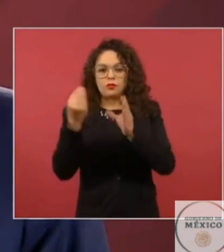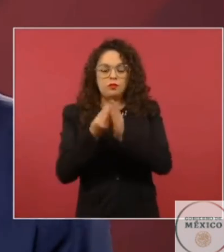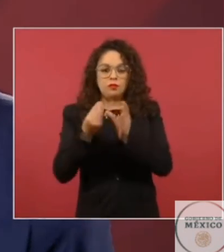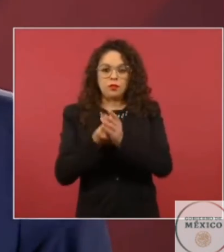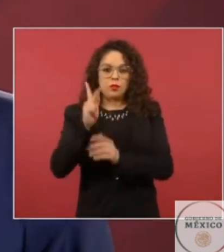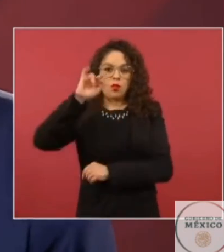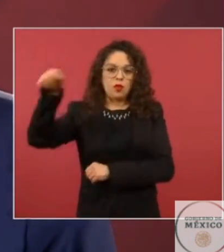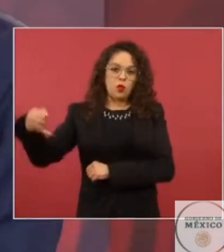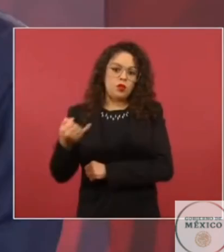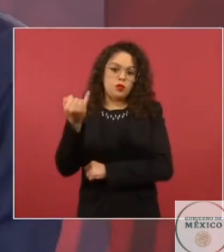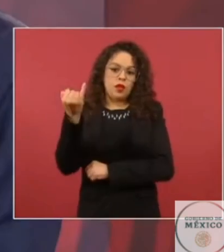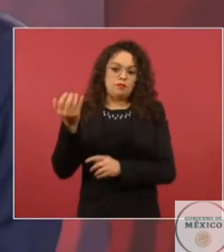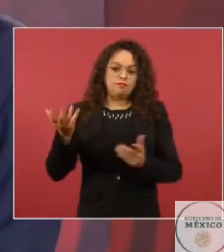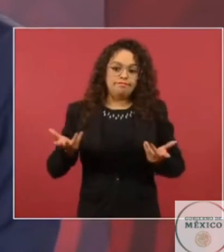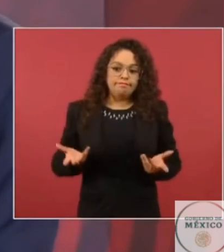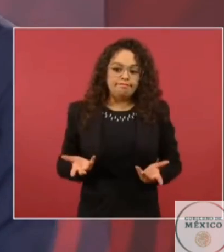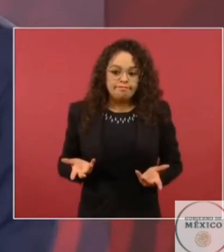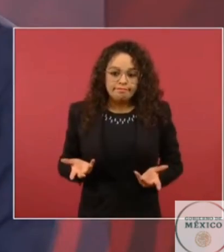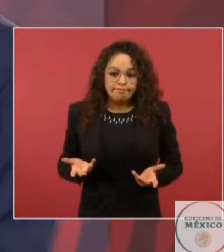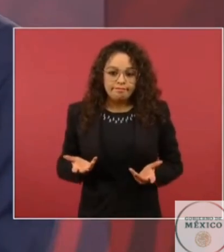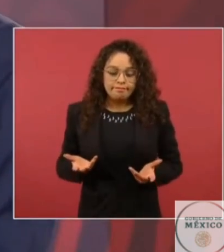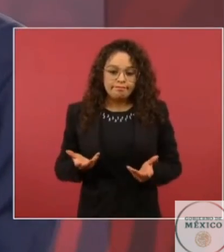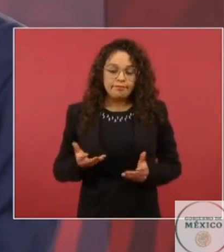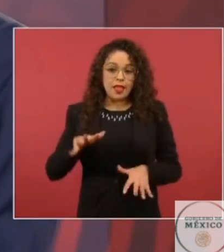Y se usa como excusa